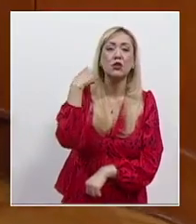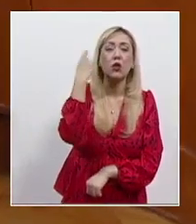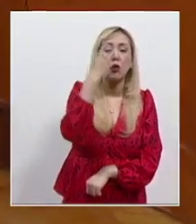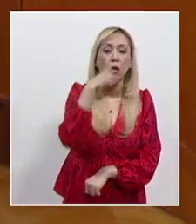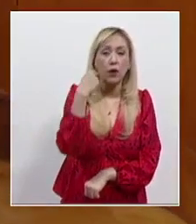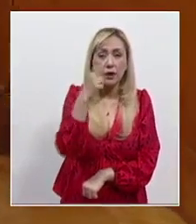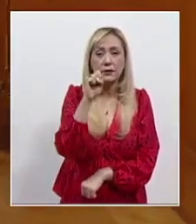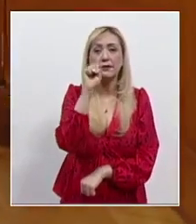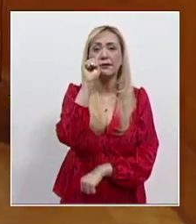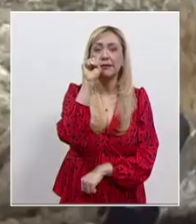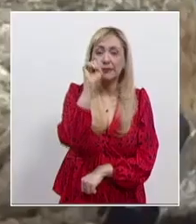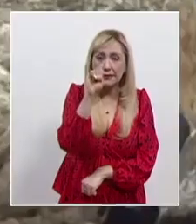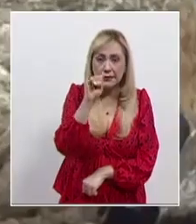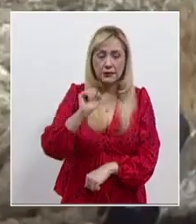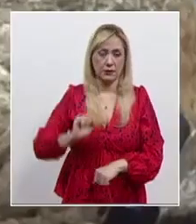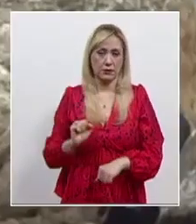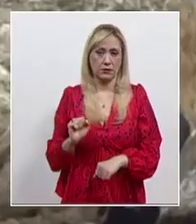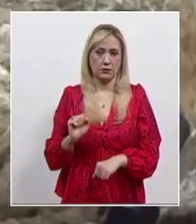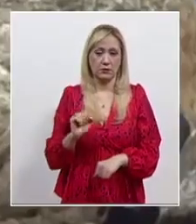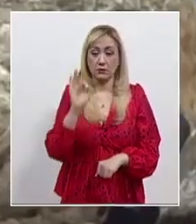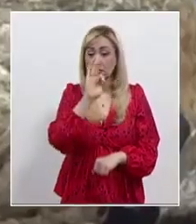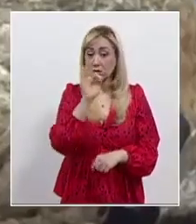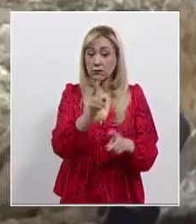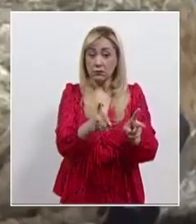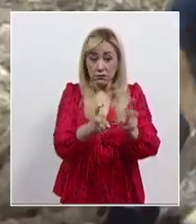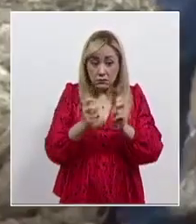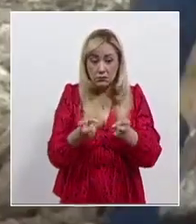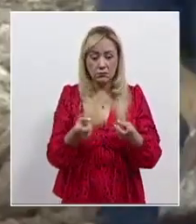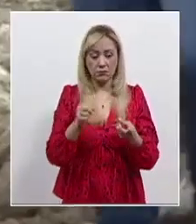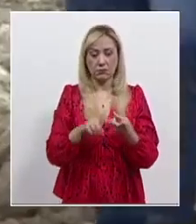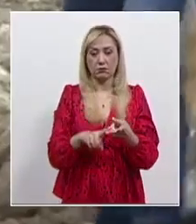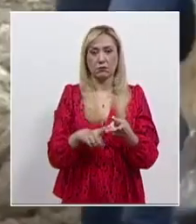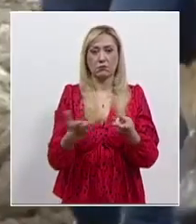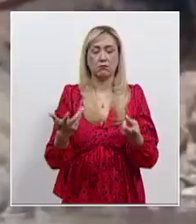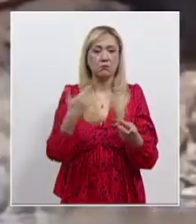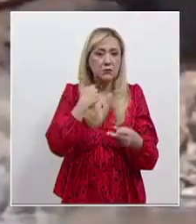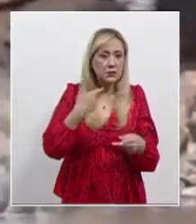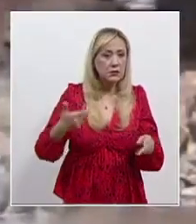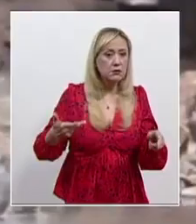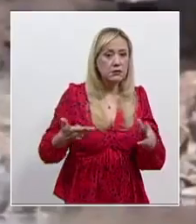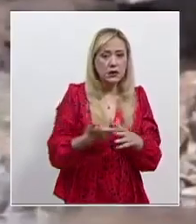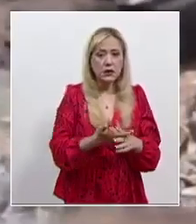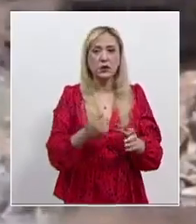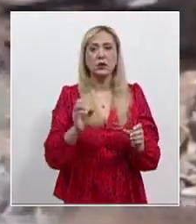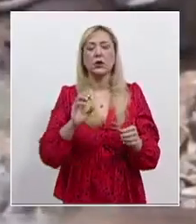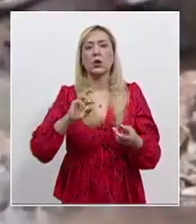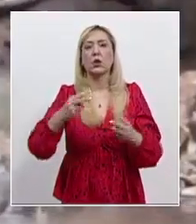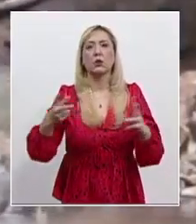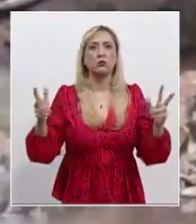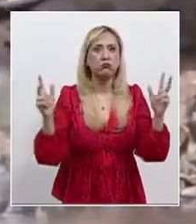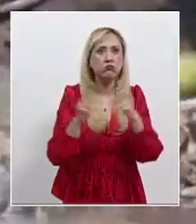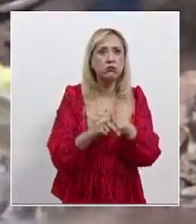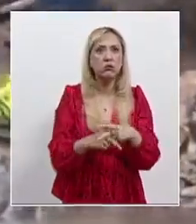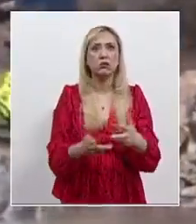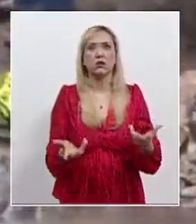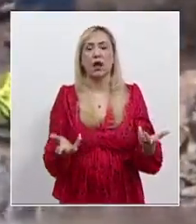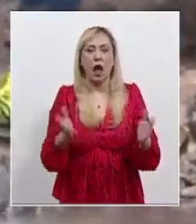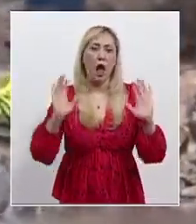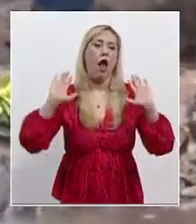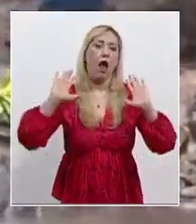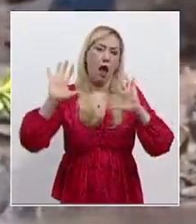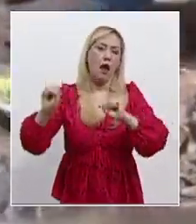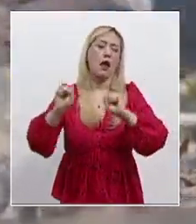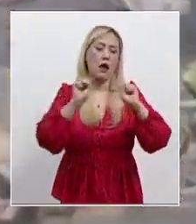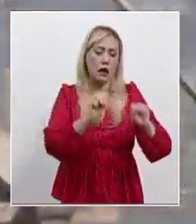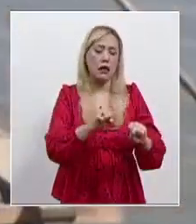a la materia penal por 36 horas. Retener por más tiempo a una persona migrante obstaculiza a la persona migrante para